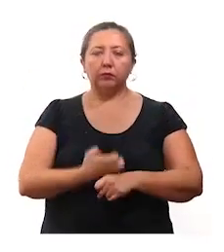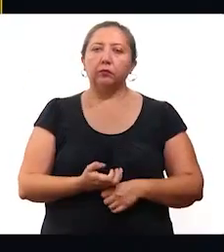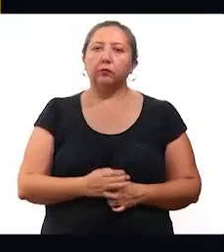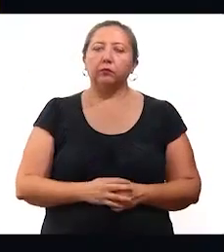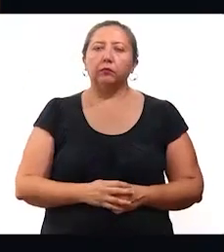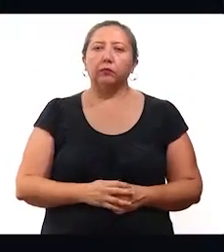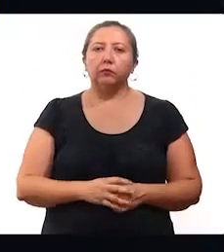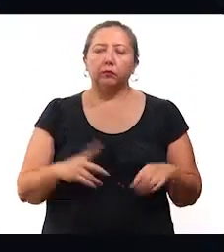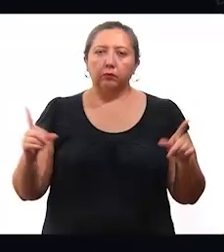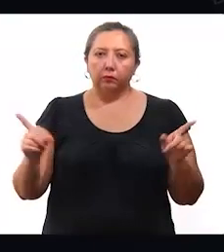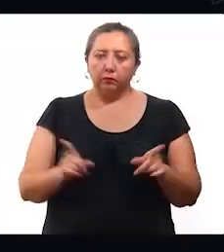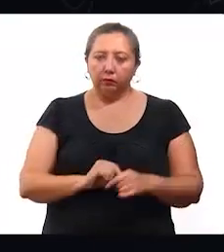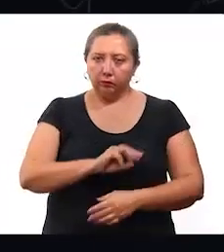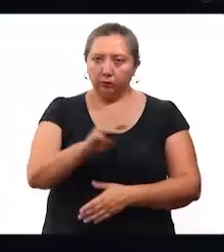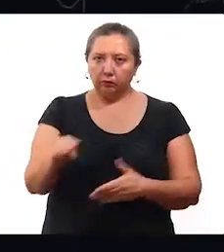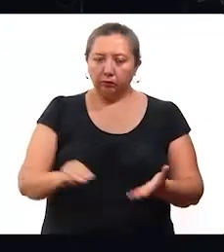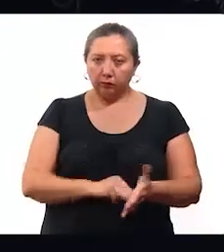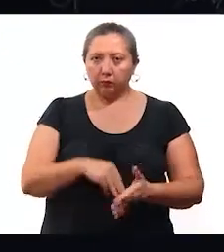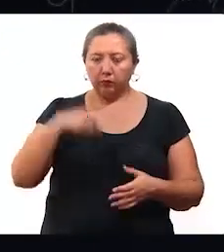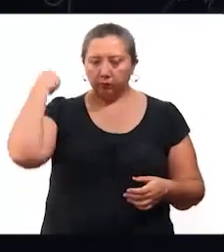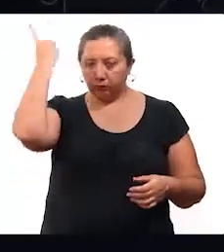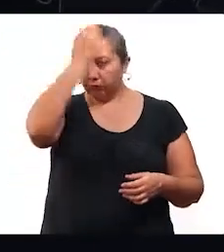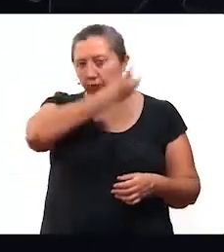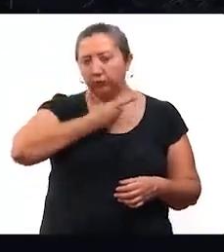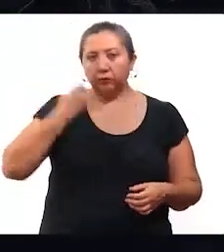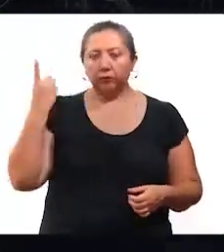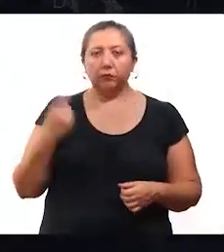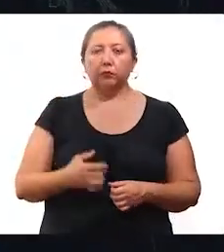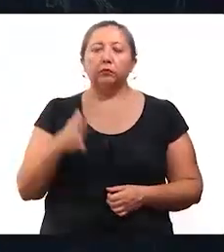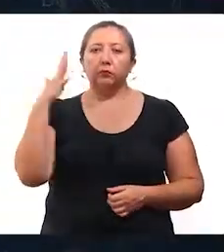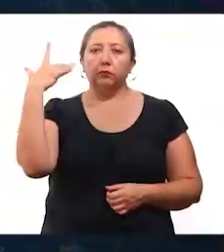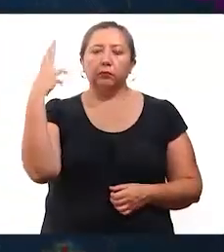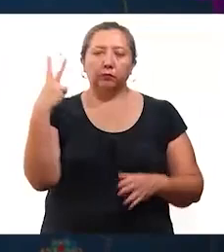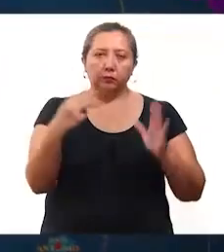estado. Específicamente en Mérida se han diagnosticado